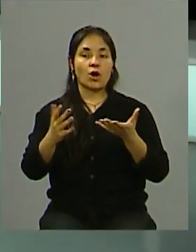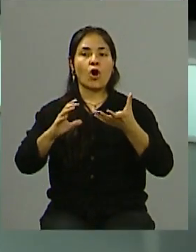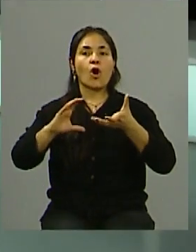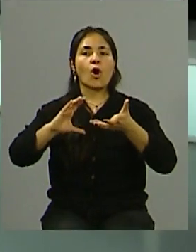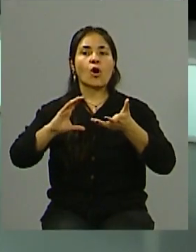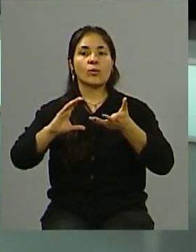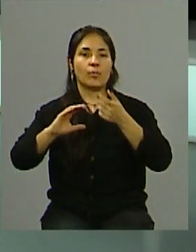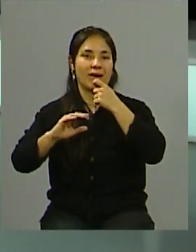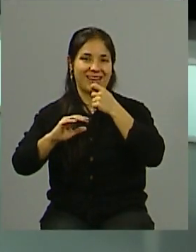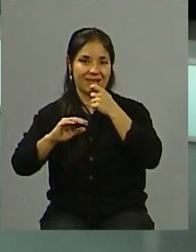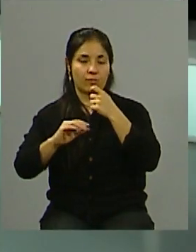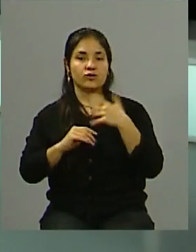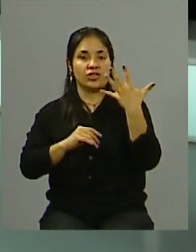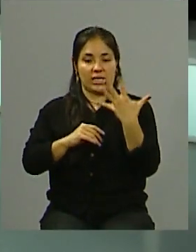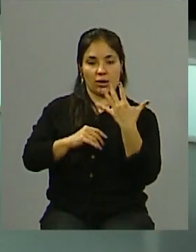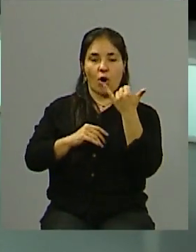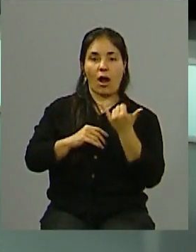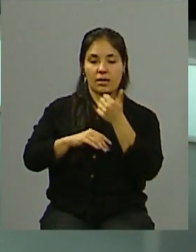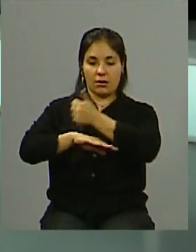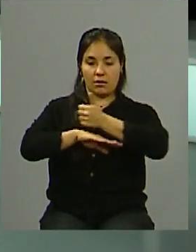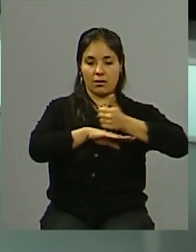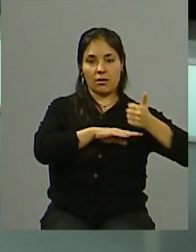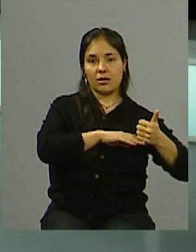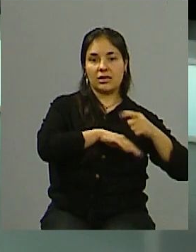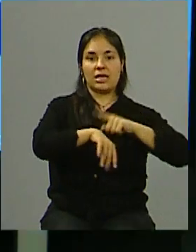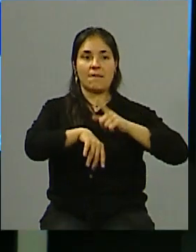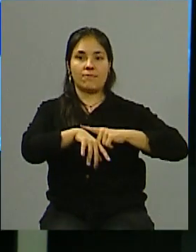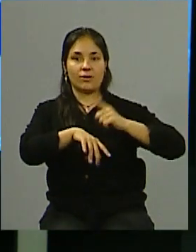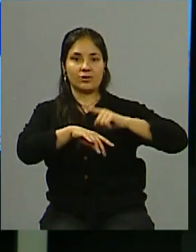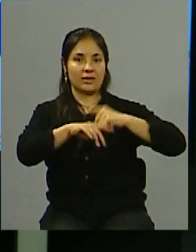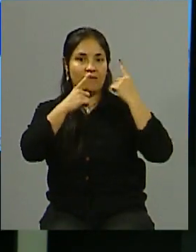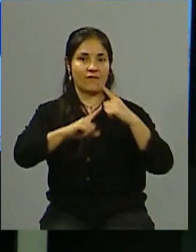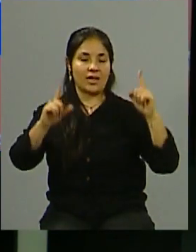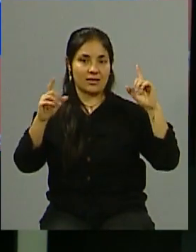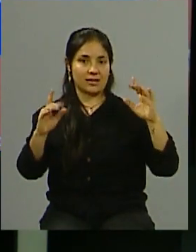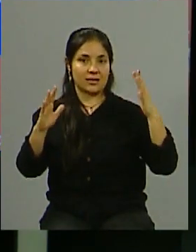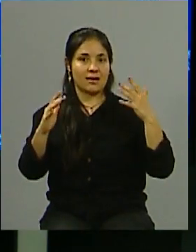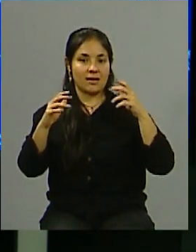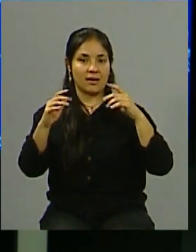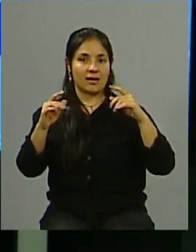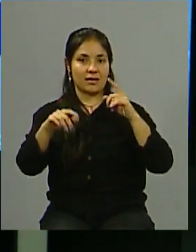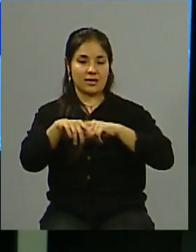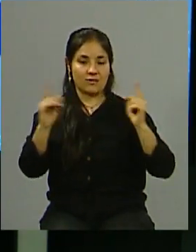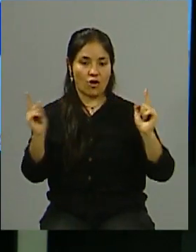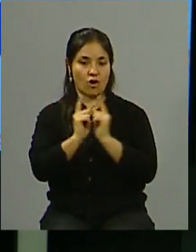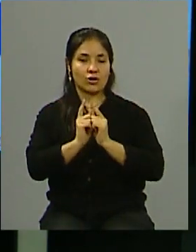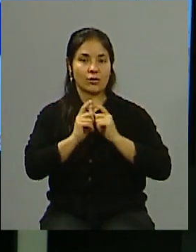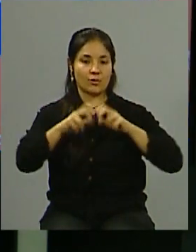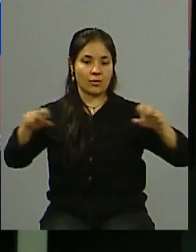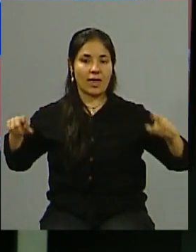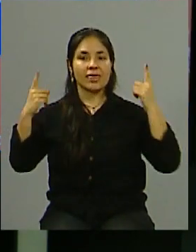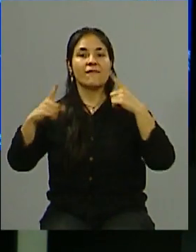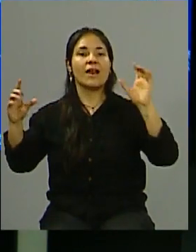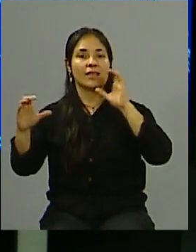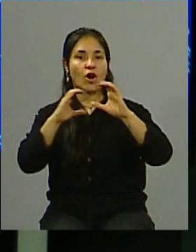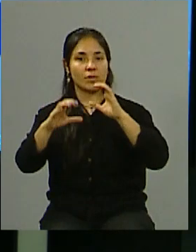sean 5 y que bueno, los tiempos estén marcados de otra manera? Absolutamente. Por la dispersión propia de la capacidad de